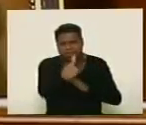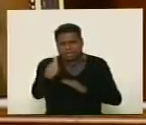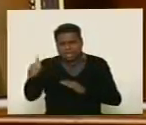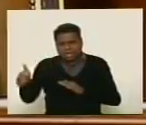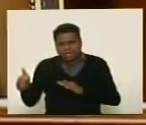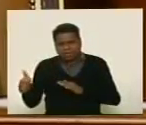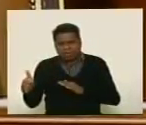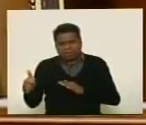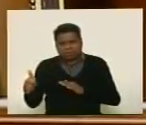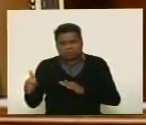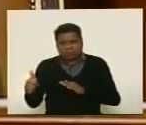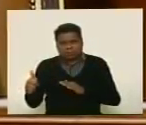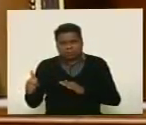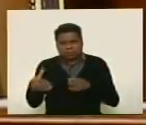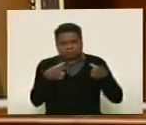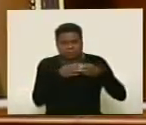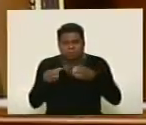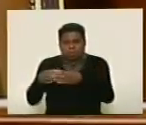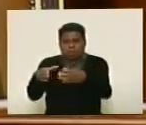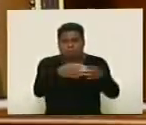del Poder Público Nacional,